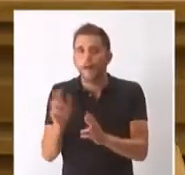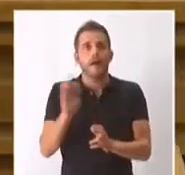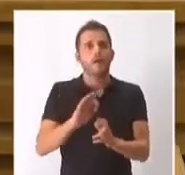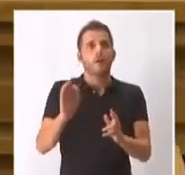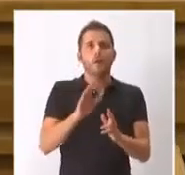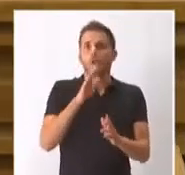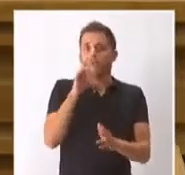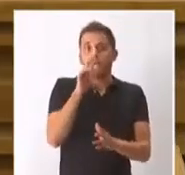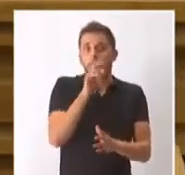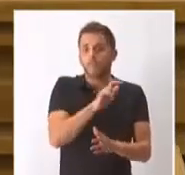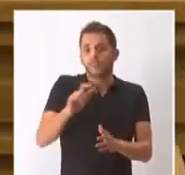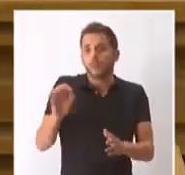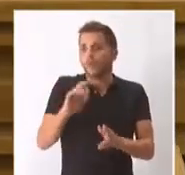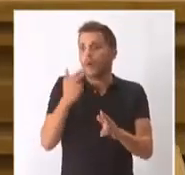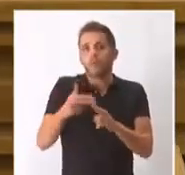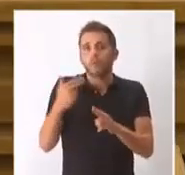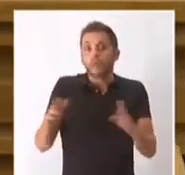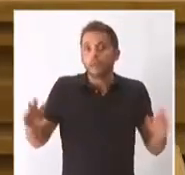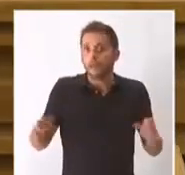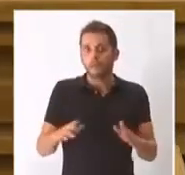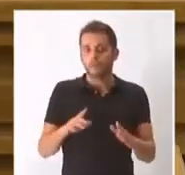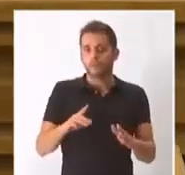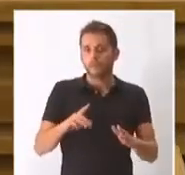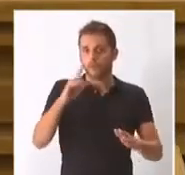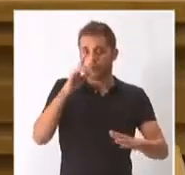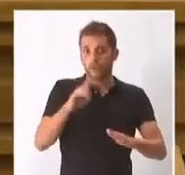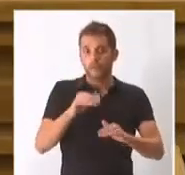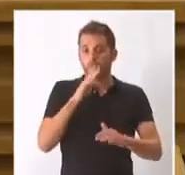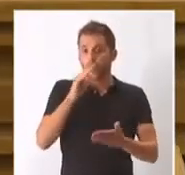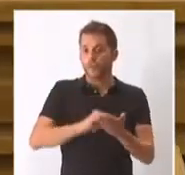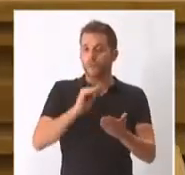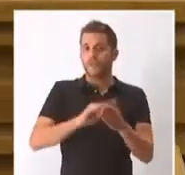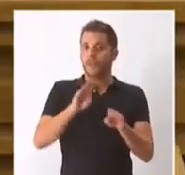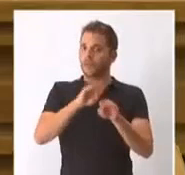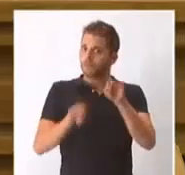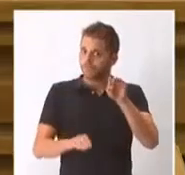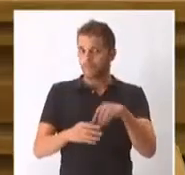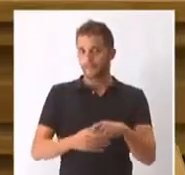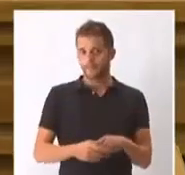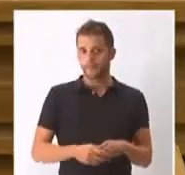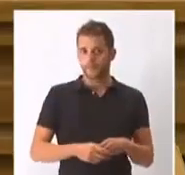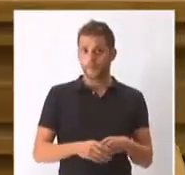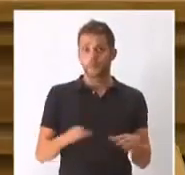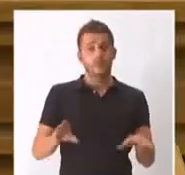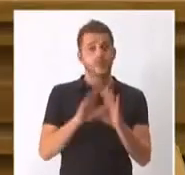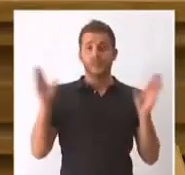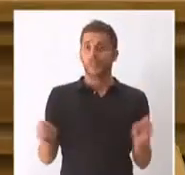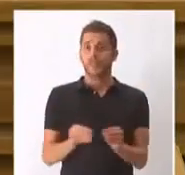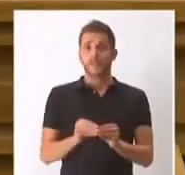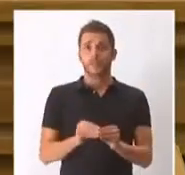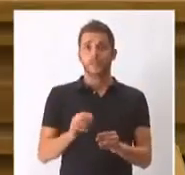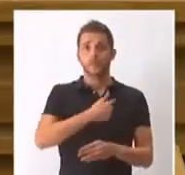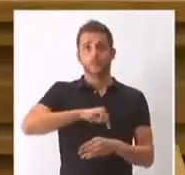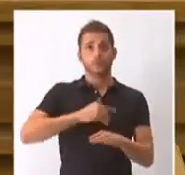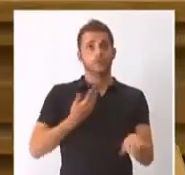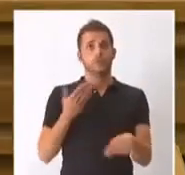obra del hombre o del político de turno que muchas veces genera desigualdad en vez de lo contrario en definitiva vamos a plantear